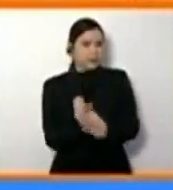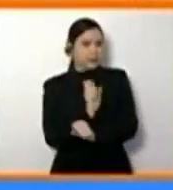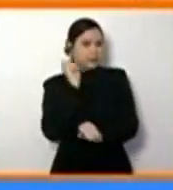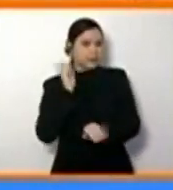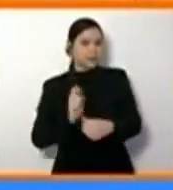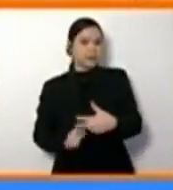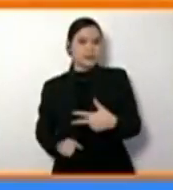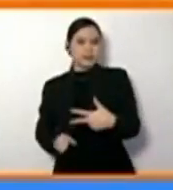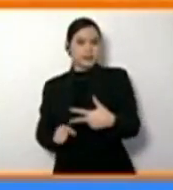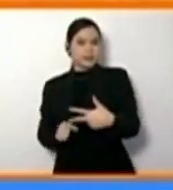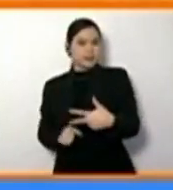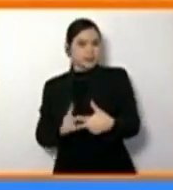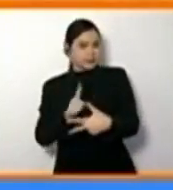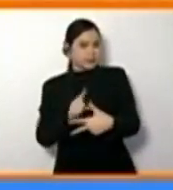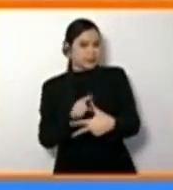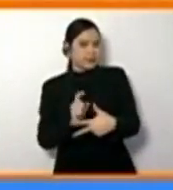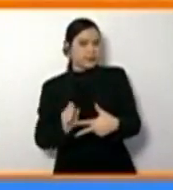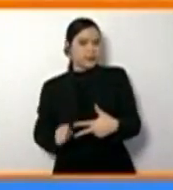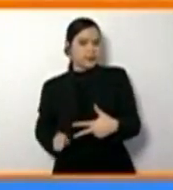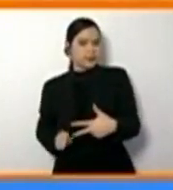es